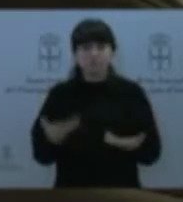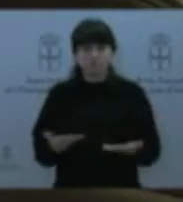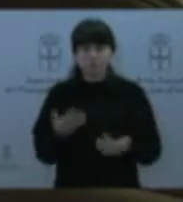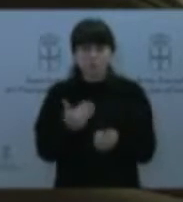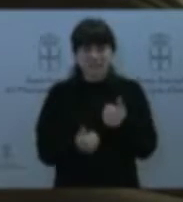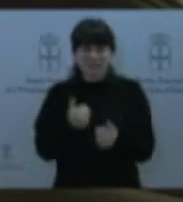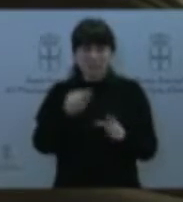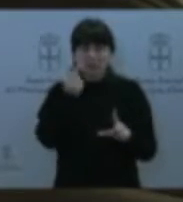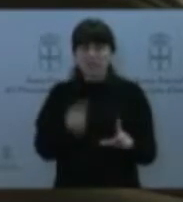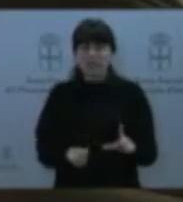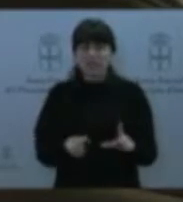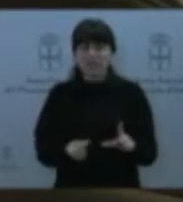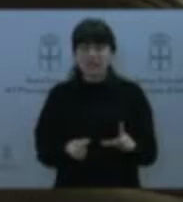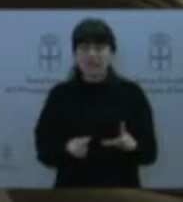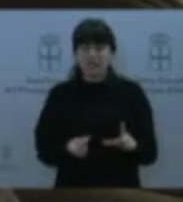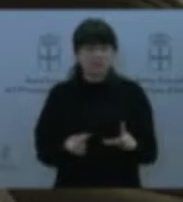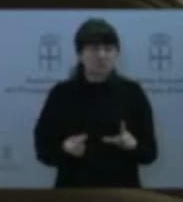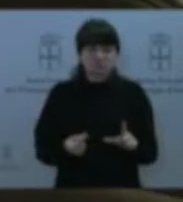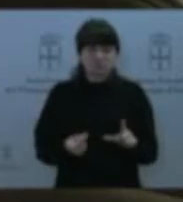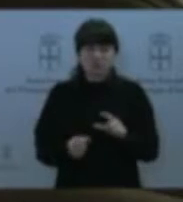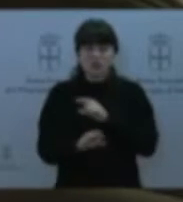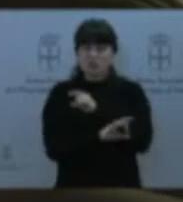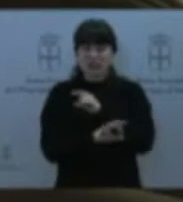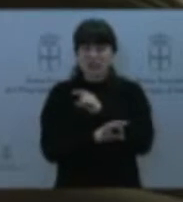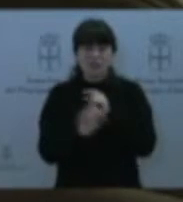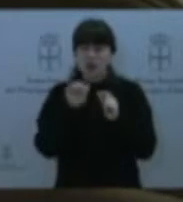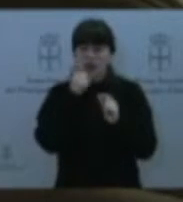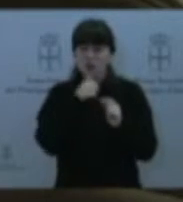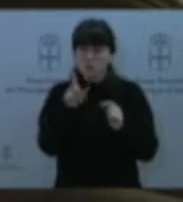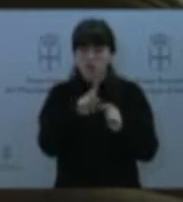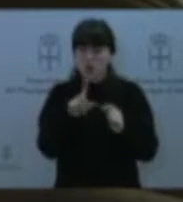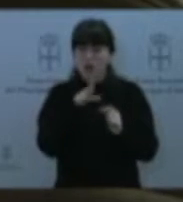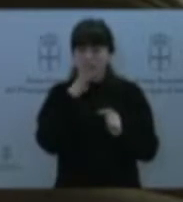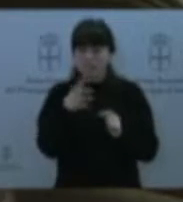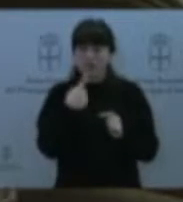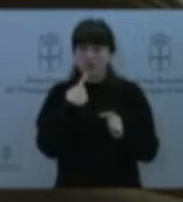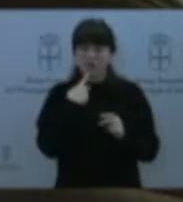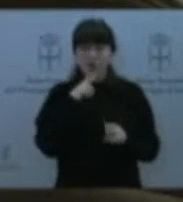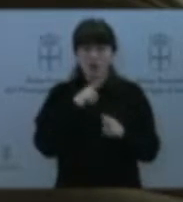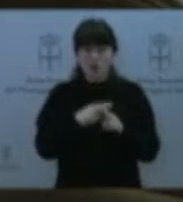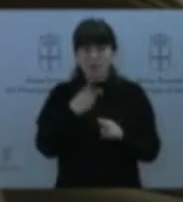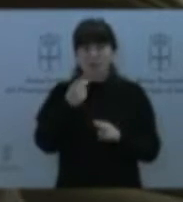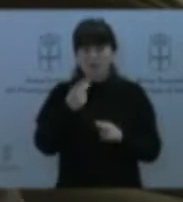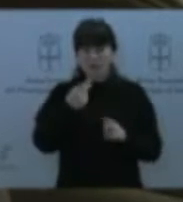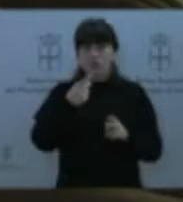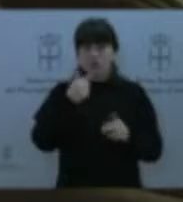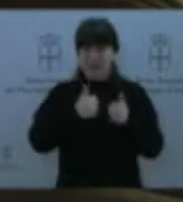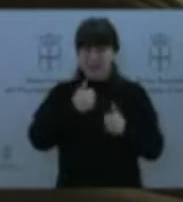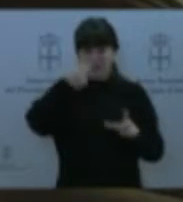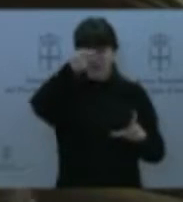no fueron anónimos porque se tuvo que poner nombre y apellidos firmando el examen. Me extraña que Función Pública haya dado de paso eso, la